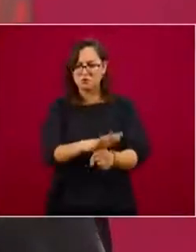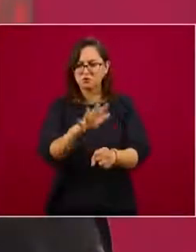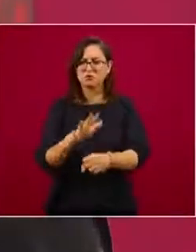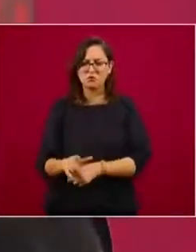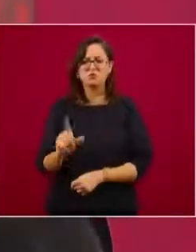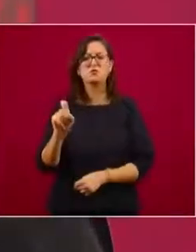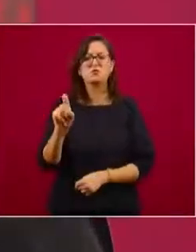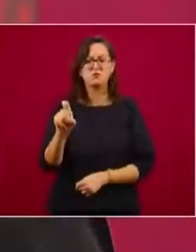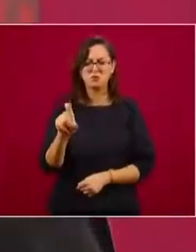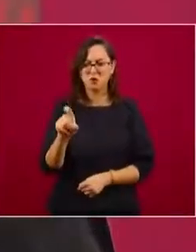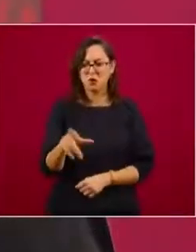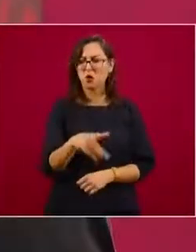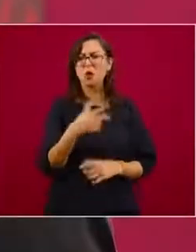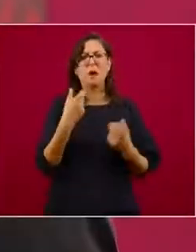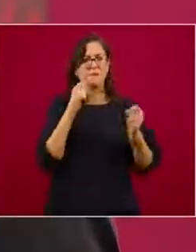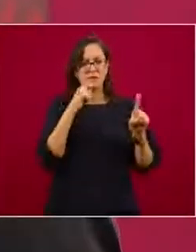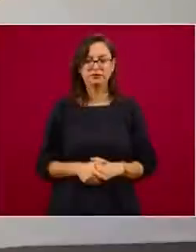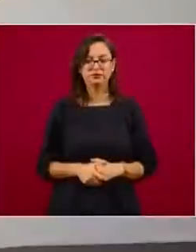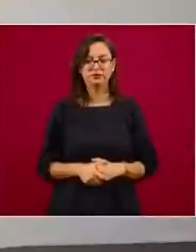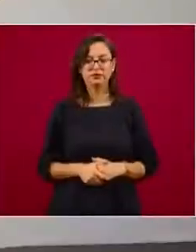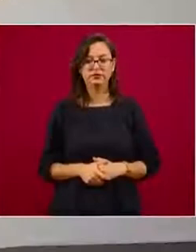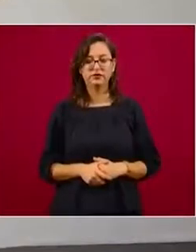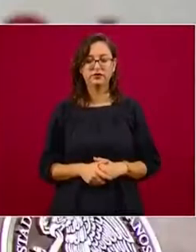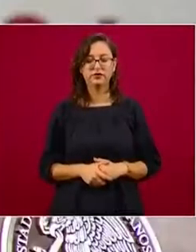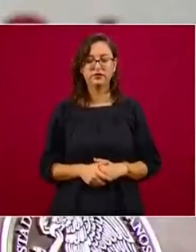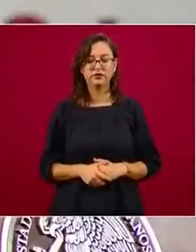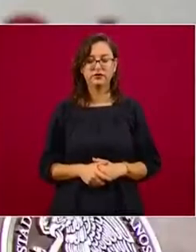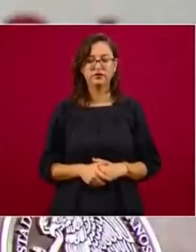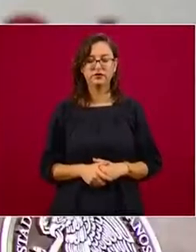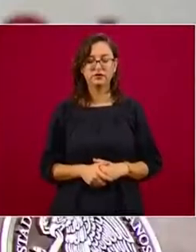ciudadanos, a los consumidores. Además,